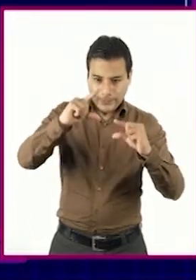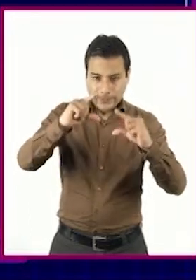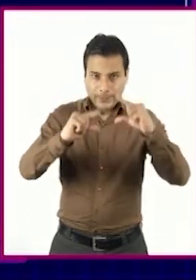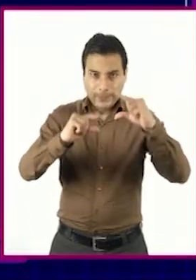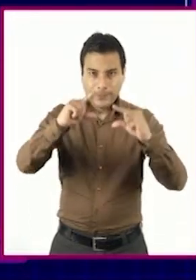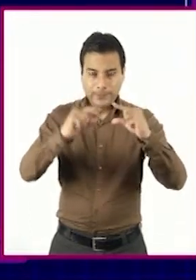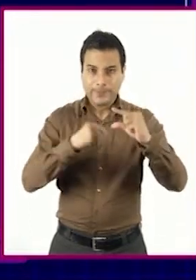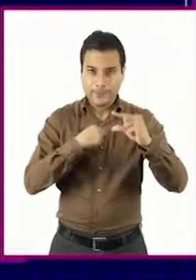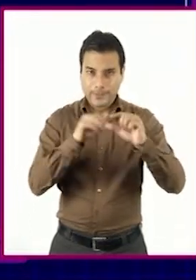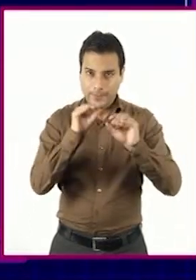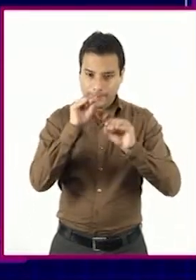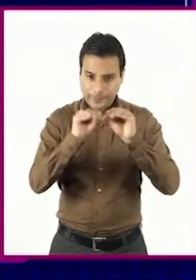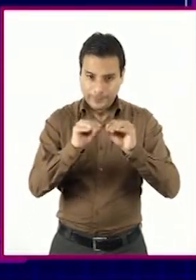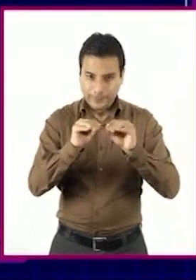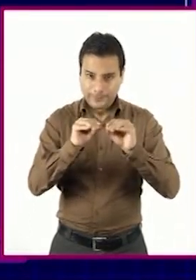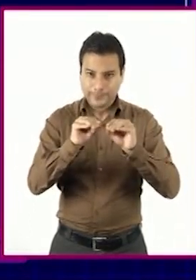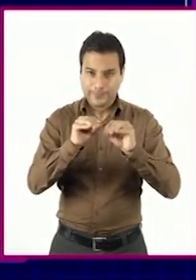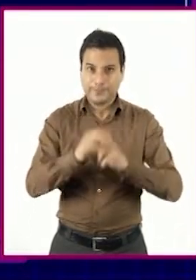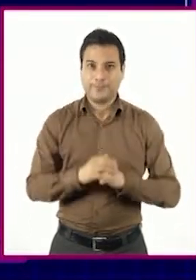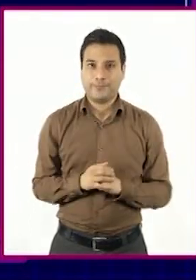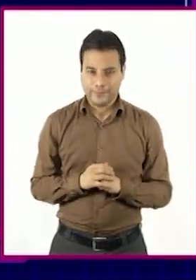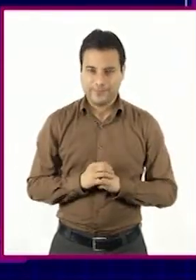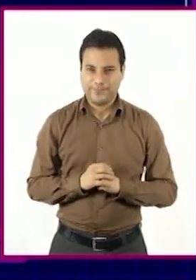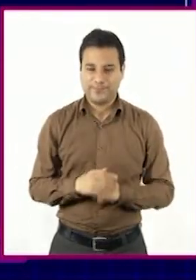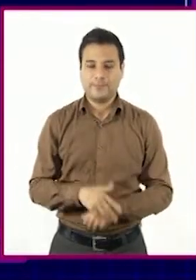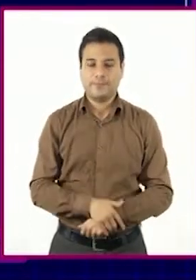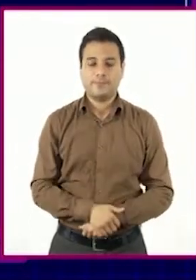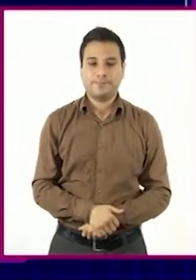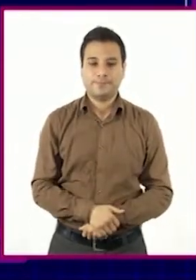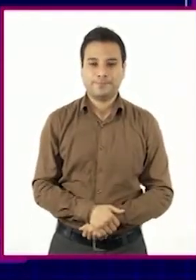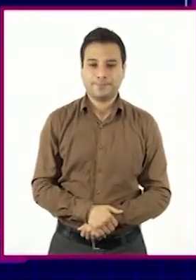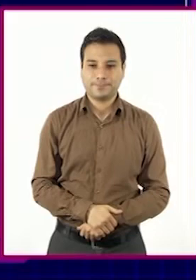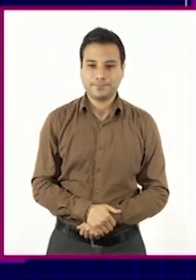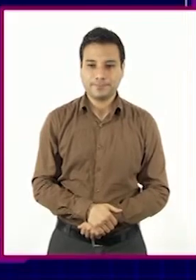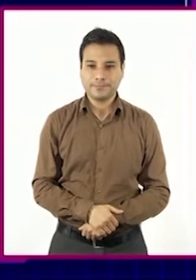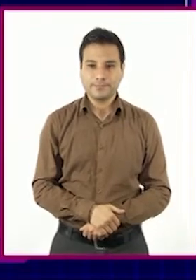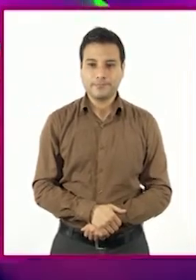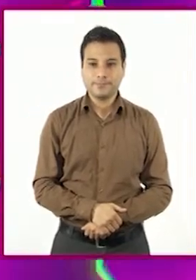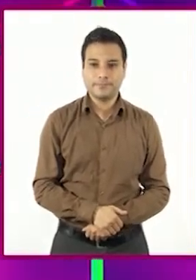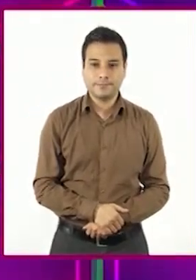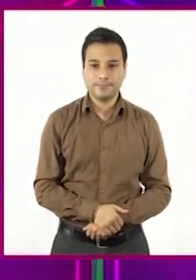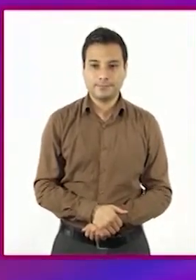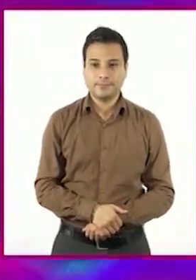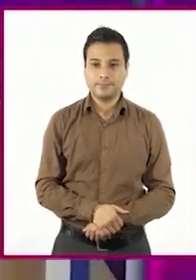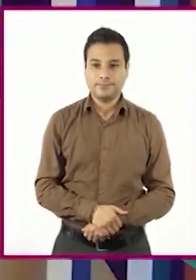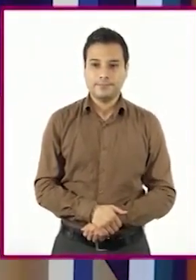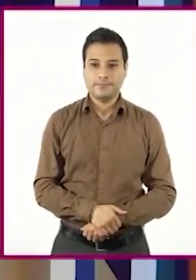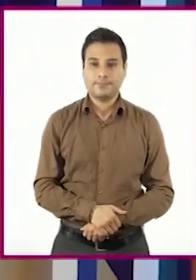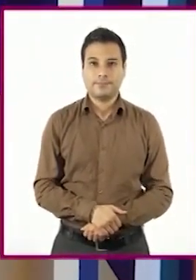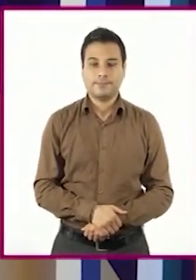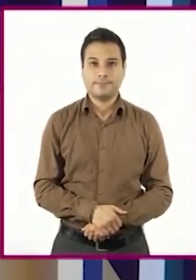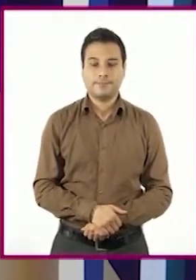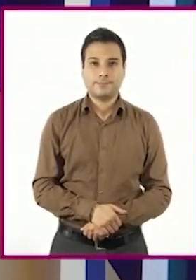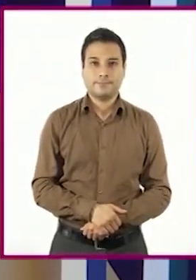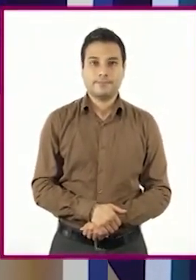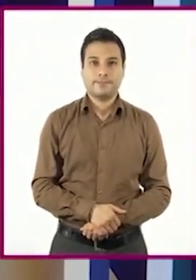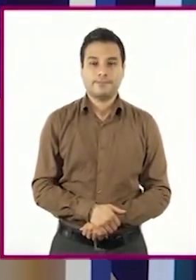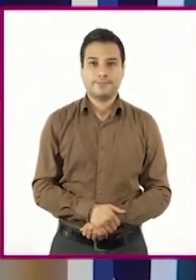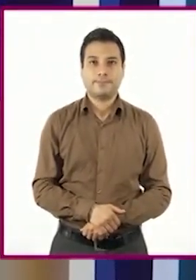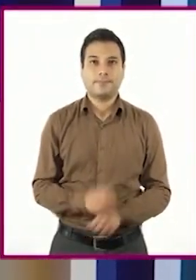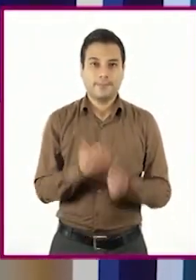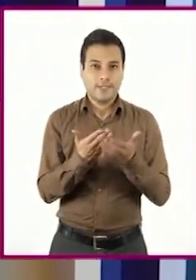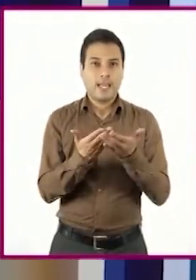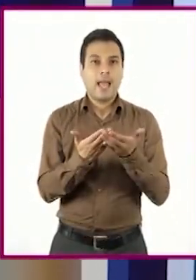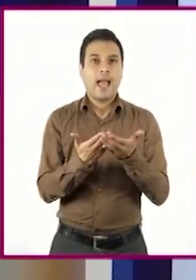la frecuencia de 22 y 18 respectivamente del eje vertical. Para realizar ahora la gráfica